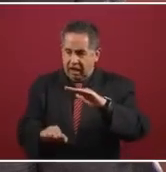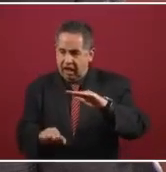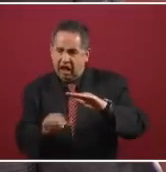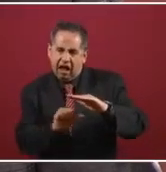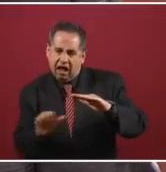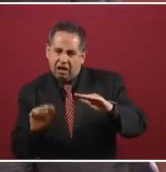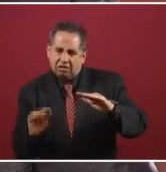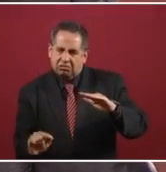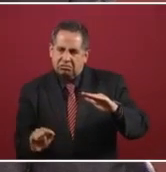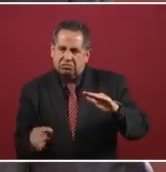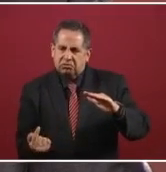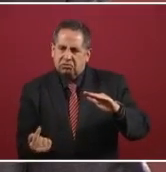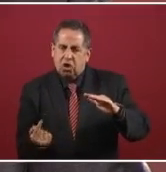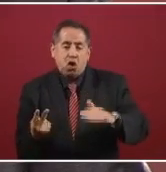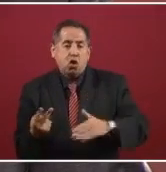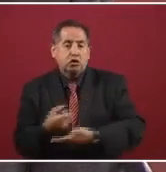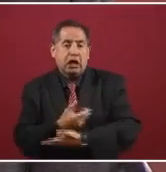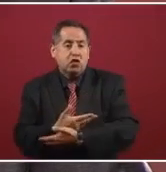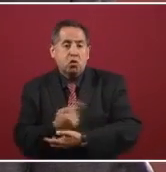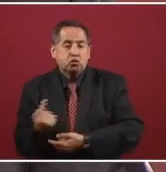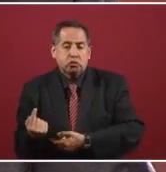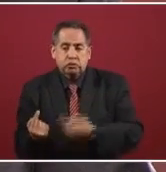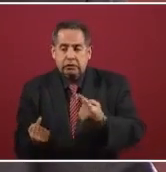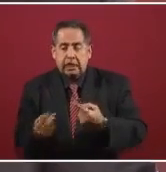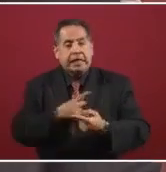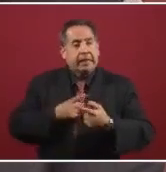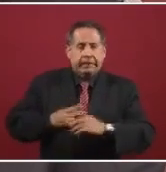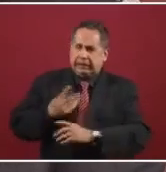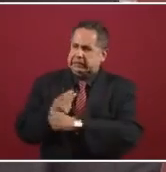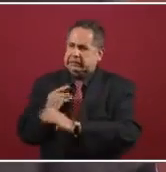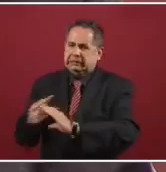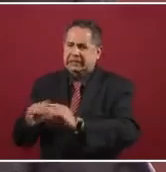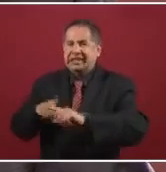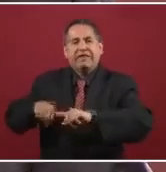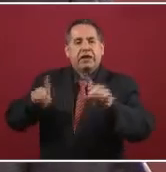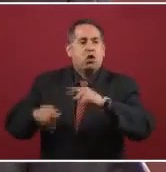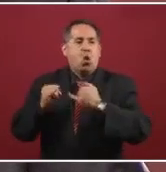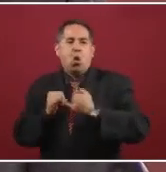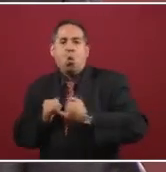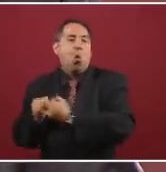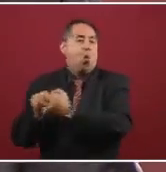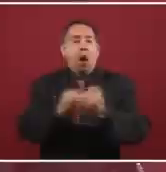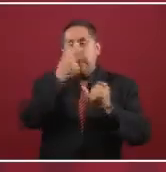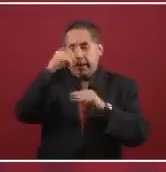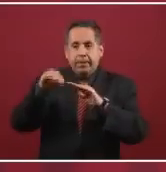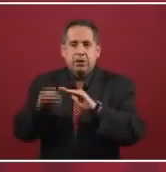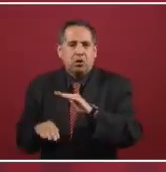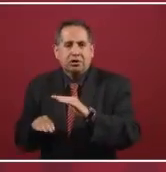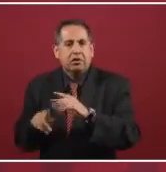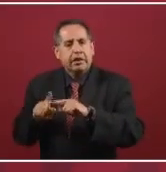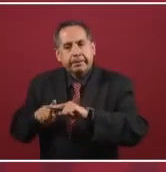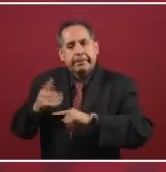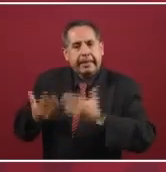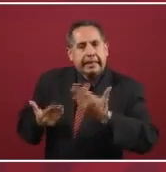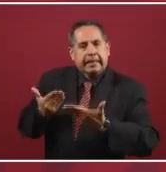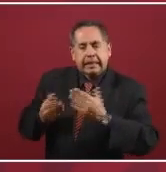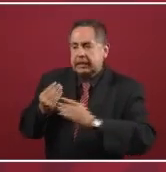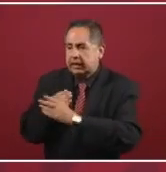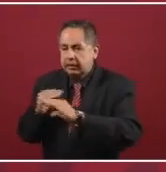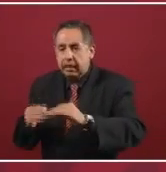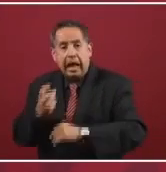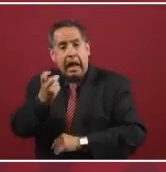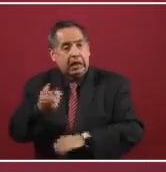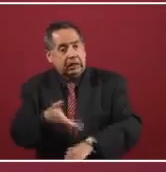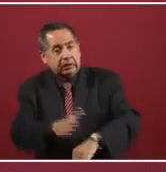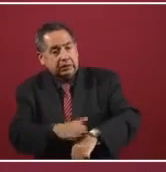sea un chiquito de 2 años. Entonces, hay que tener instalaciones diferentes para diferentes edades. Eso es lo que se le pidió al Instituto Nacional de